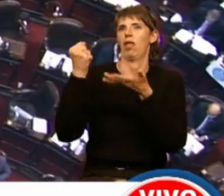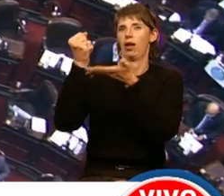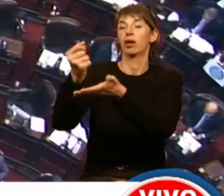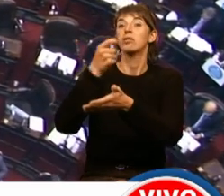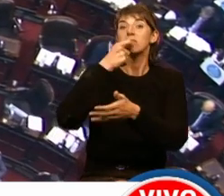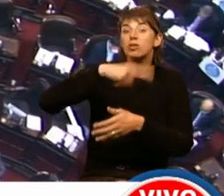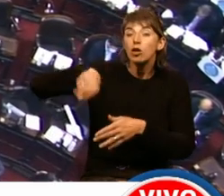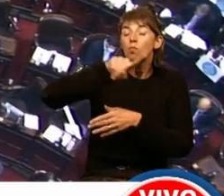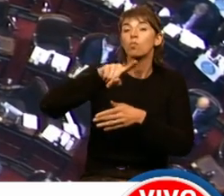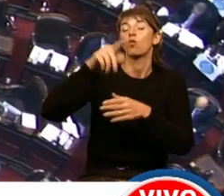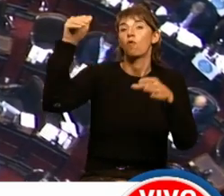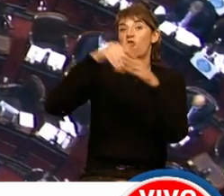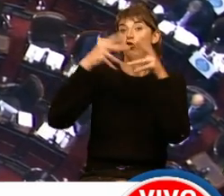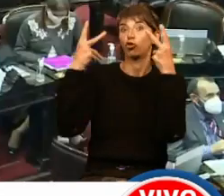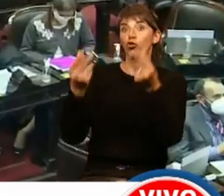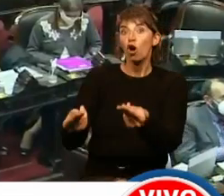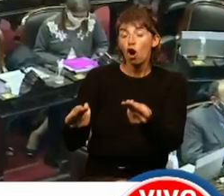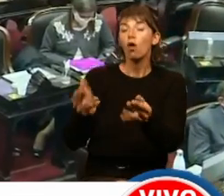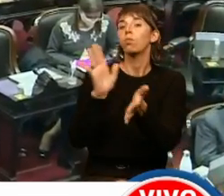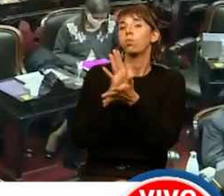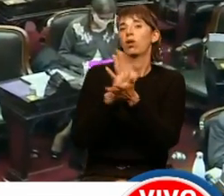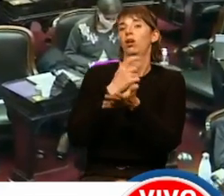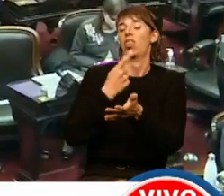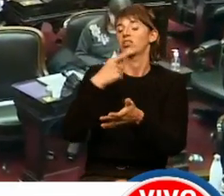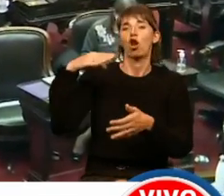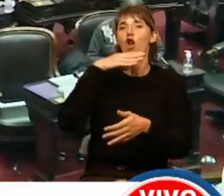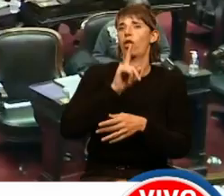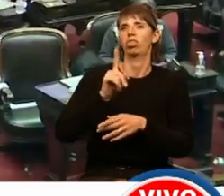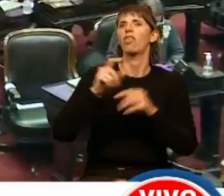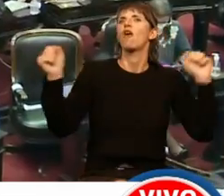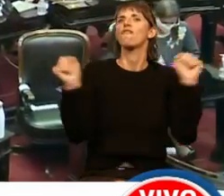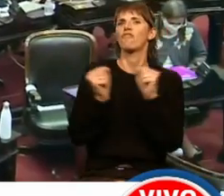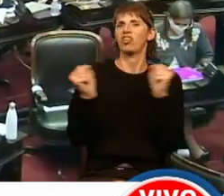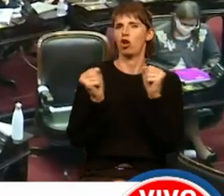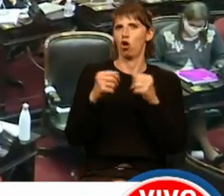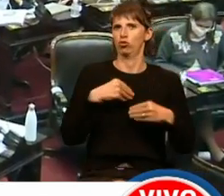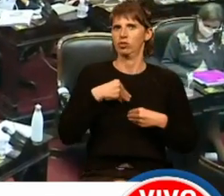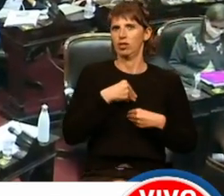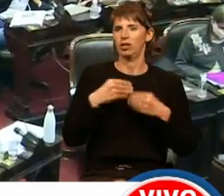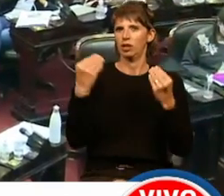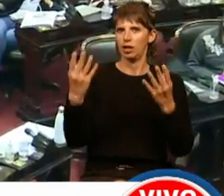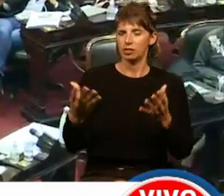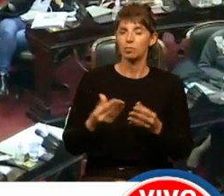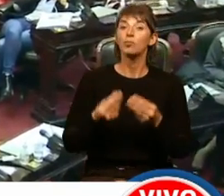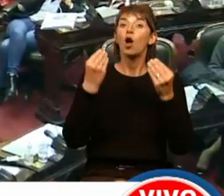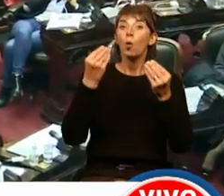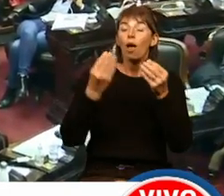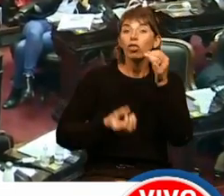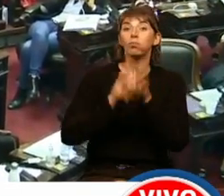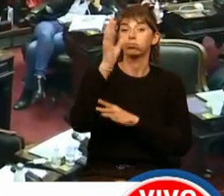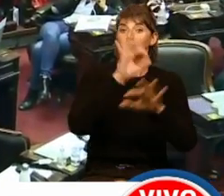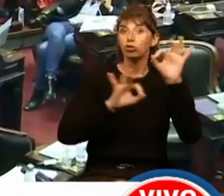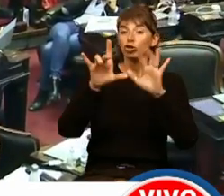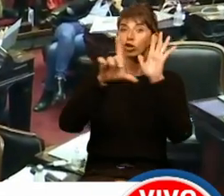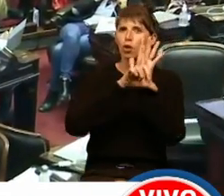aquel que está padeciendo de frío en el momento que sale el proyecto deber bis